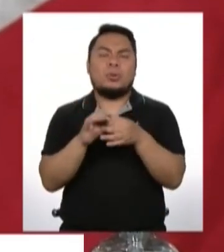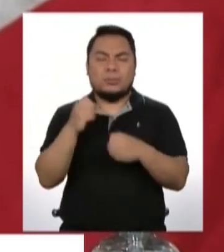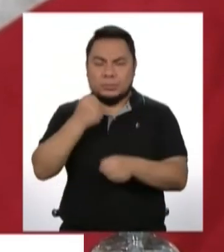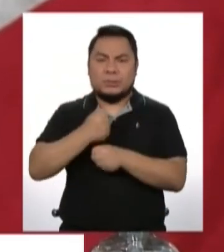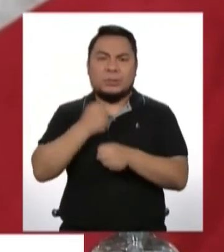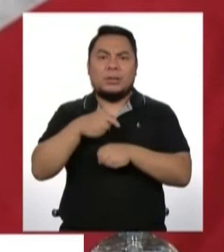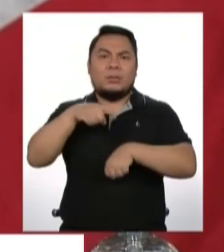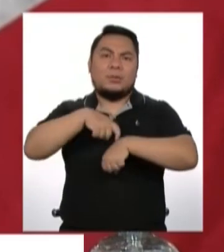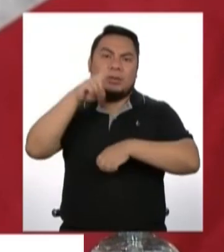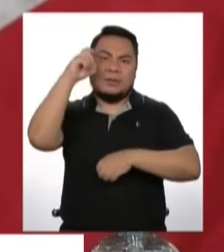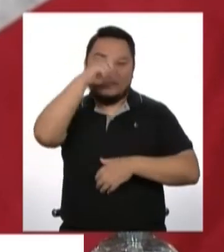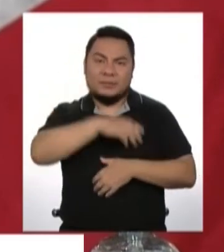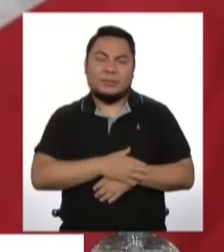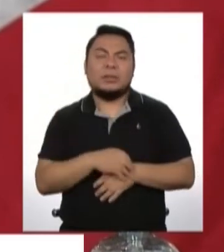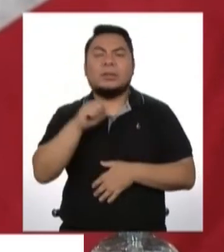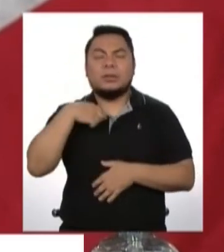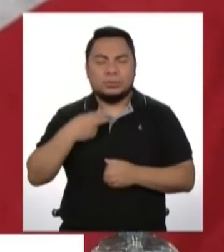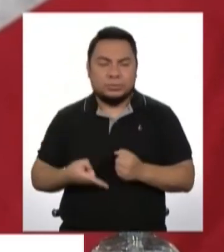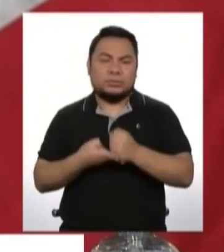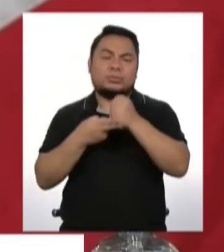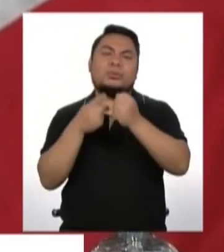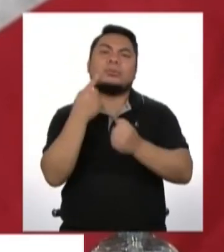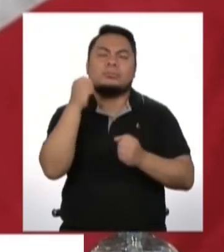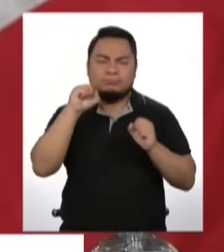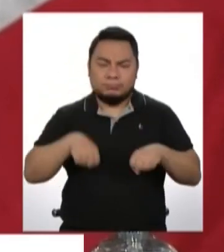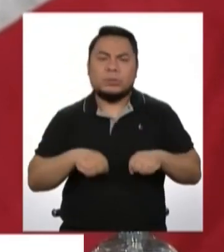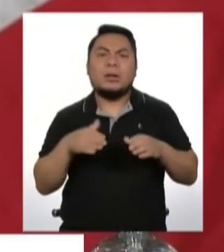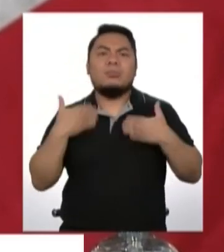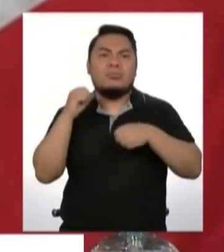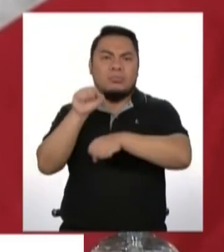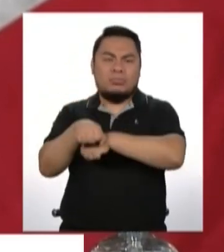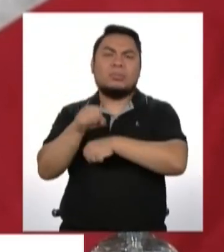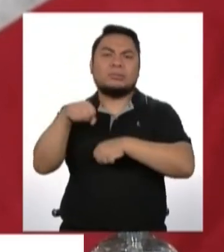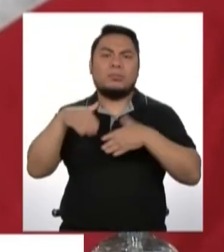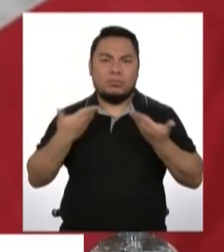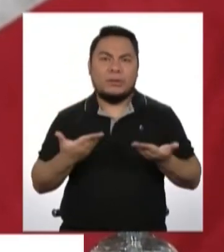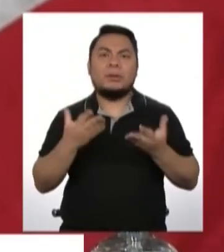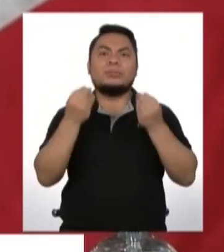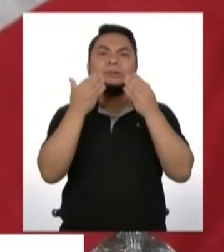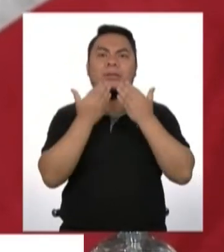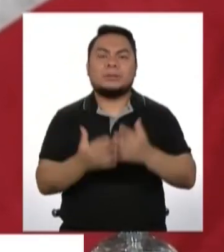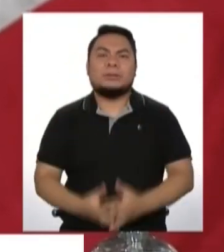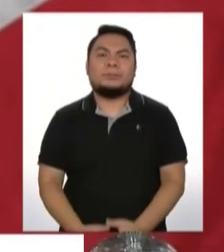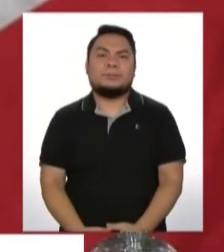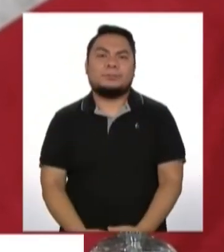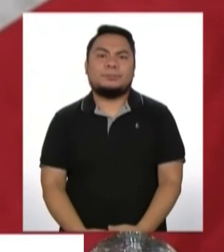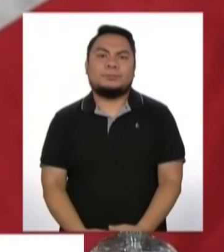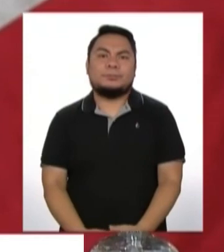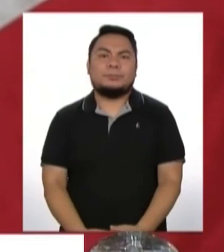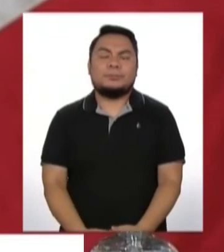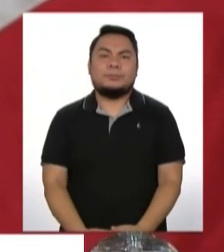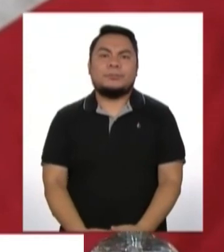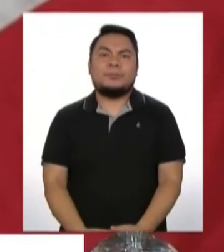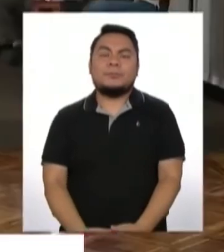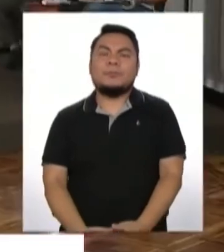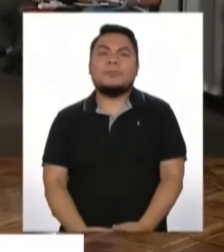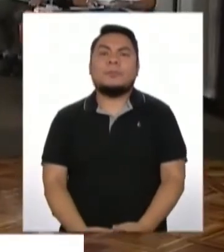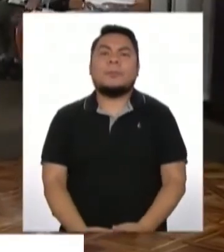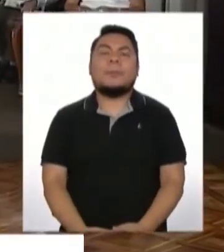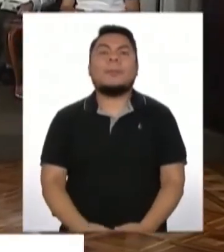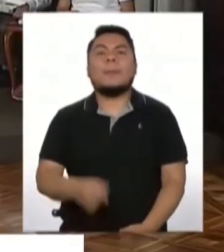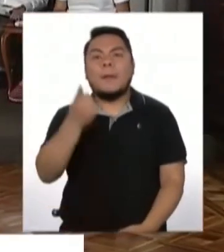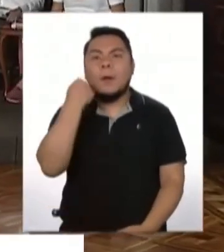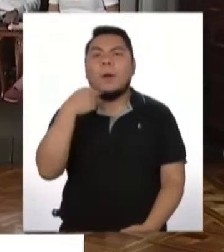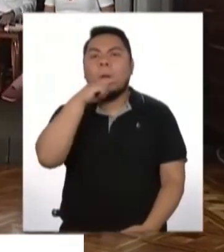estos momentos difíciles. Y con la seguridad y la convicción que lo vamos a lograr. Muchas gracias. Señoras y señores, la